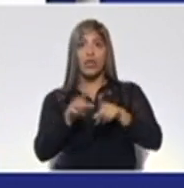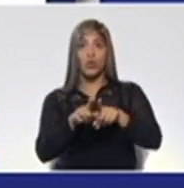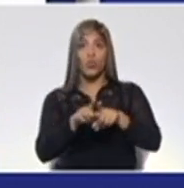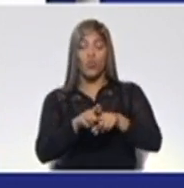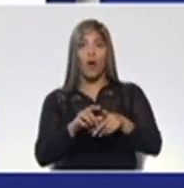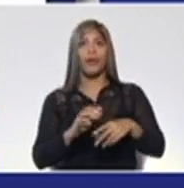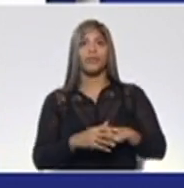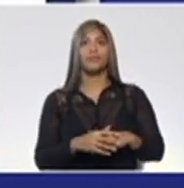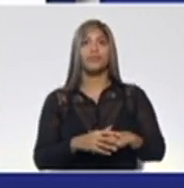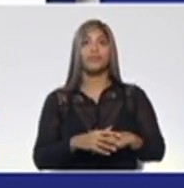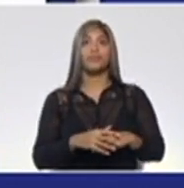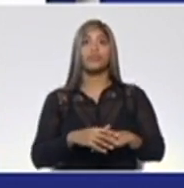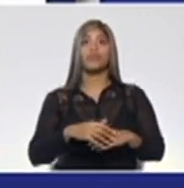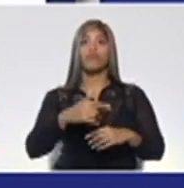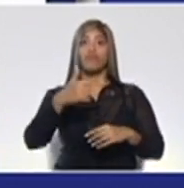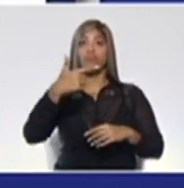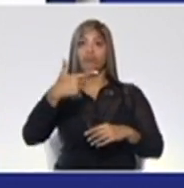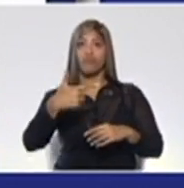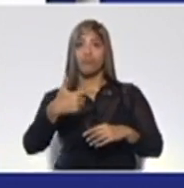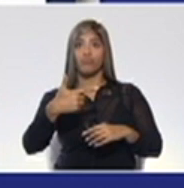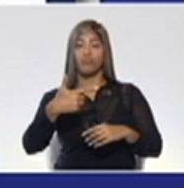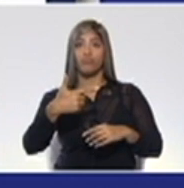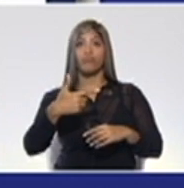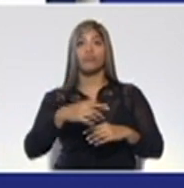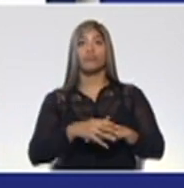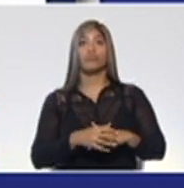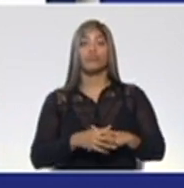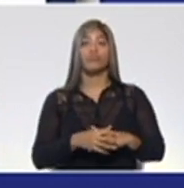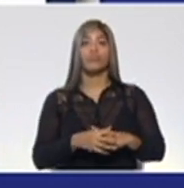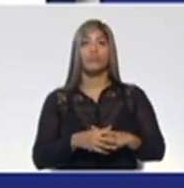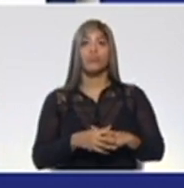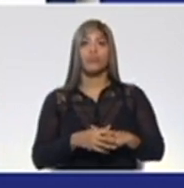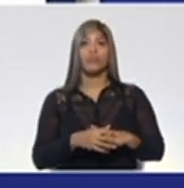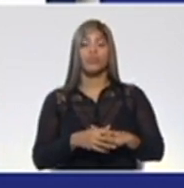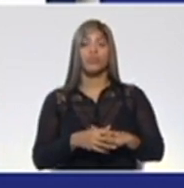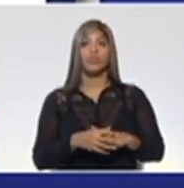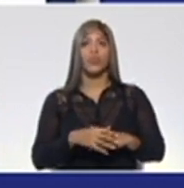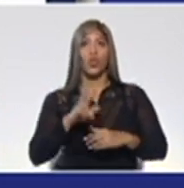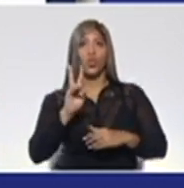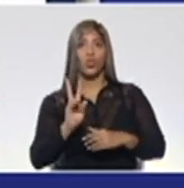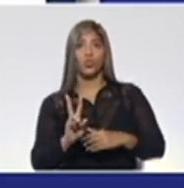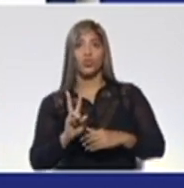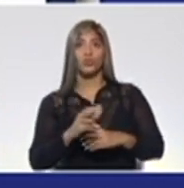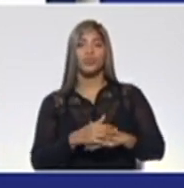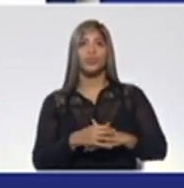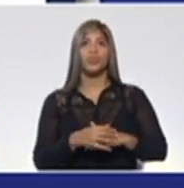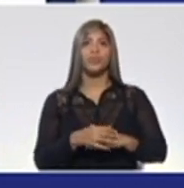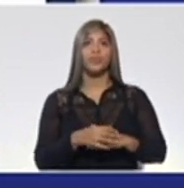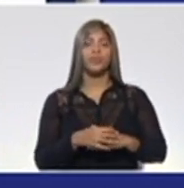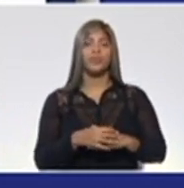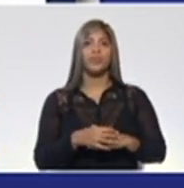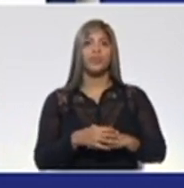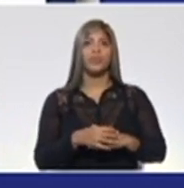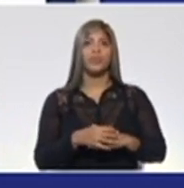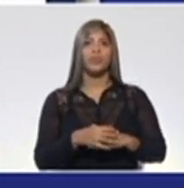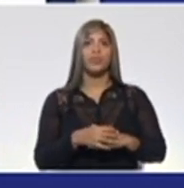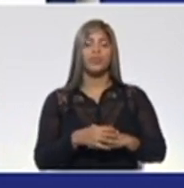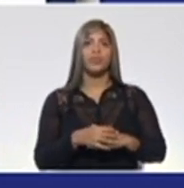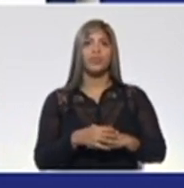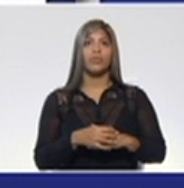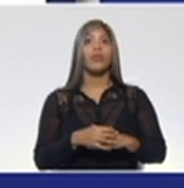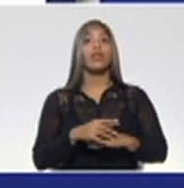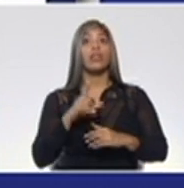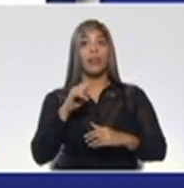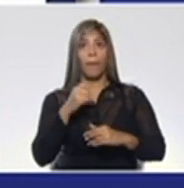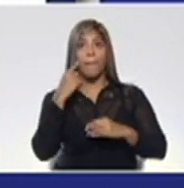Nos encontramos con una fracción en la que el numerador es 7 centímetros por 8 centímetros sobre 2, que